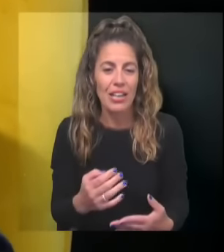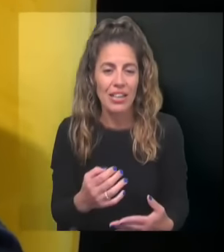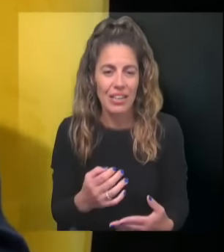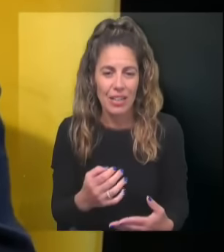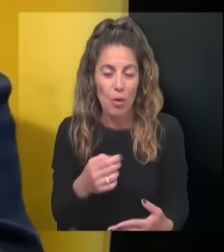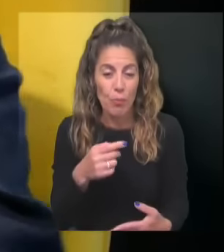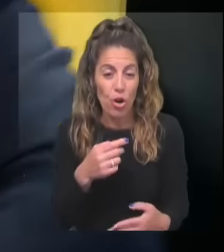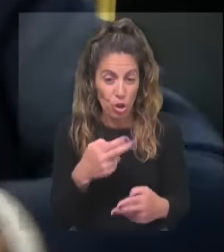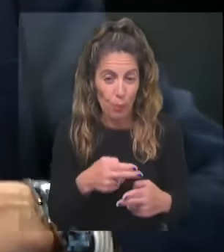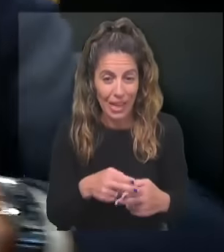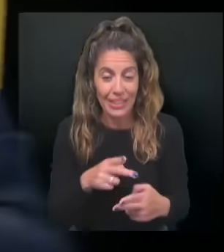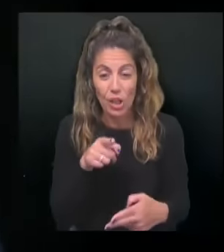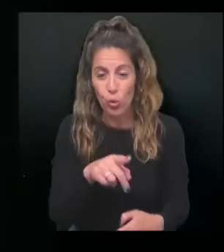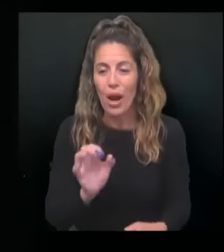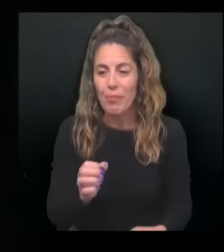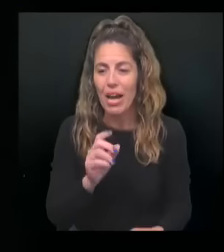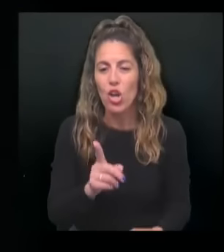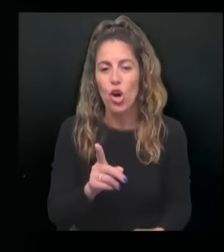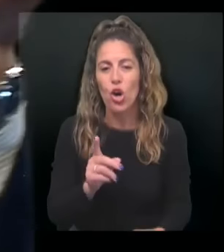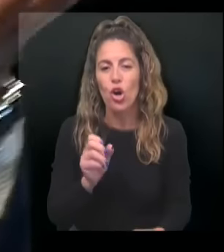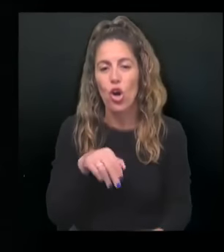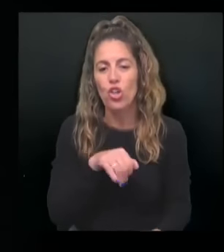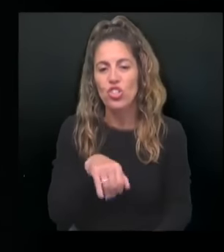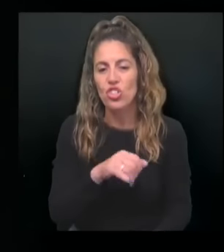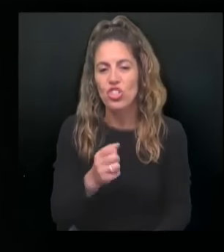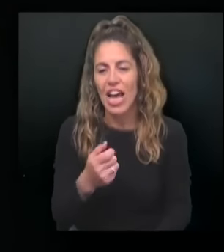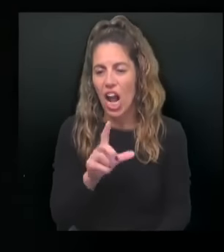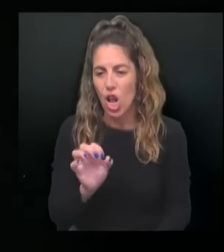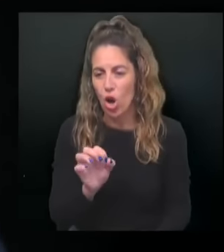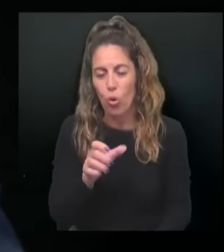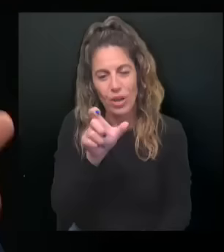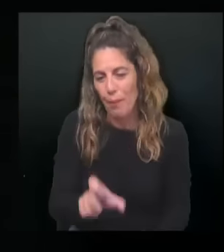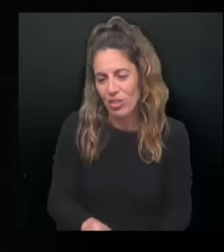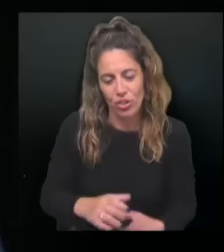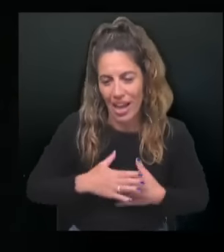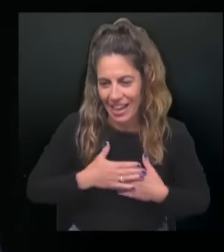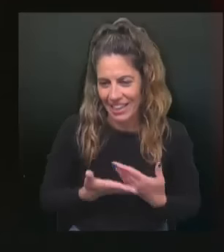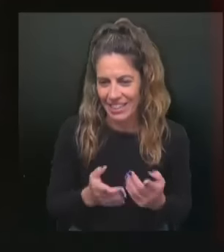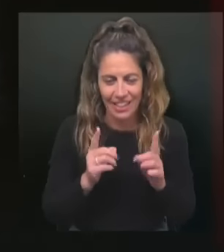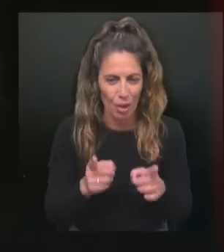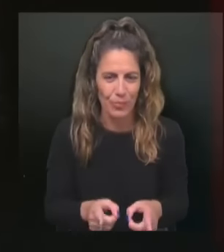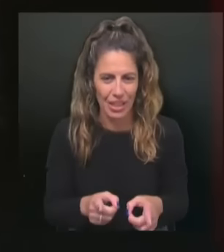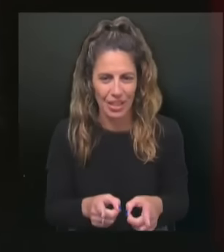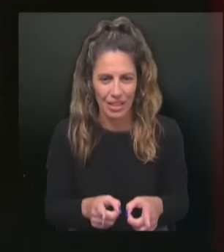tu hermano Gonzalo Carámbula, una persona extremadamente querida también. Sí, totalmente.